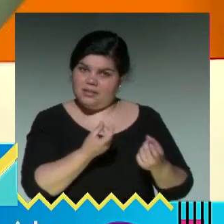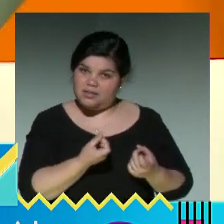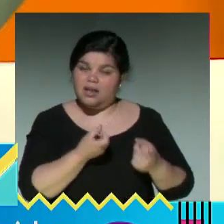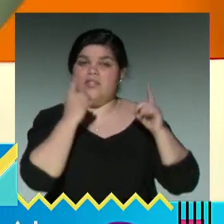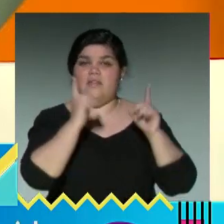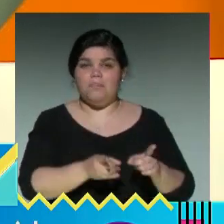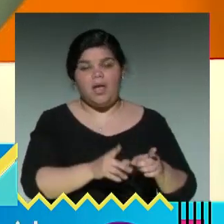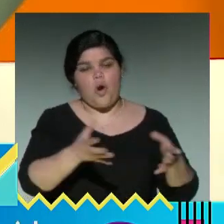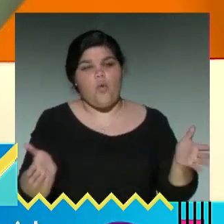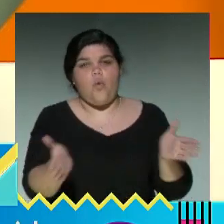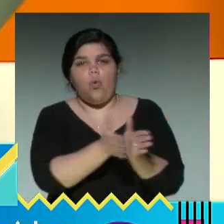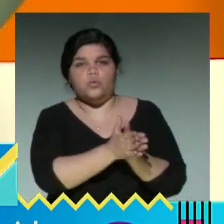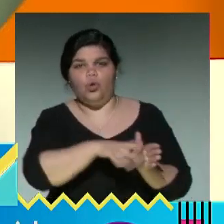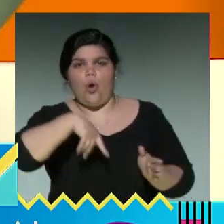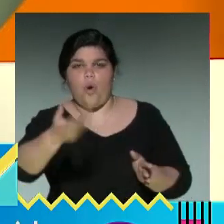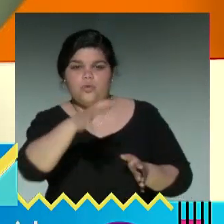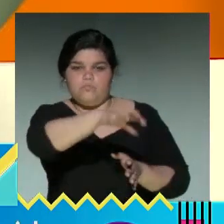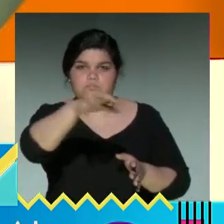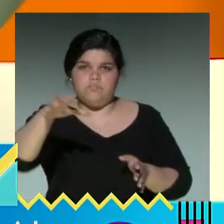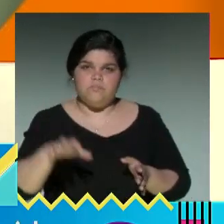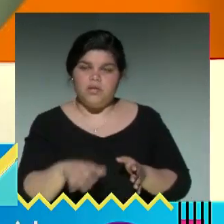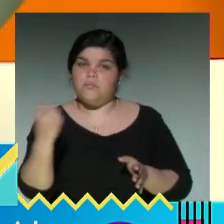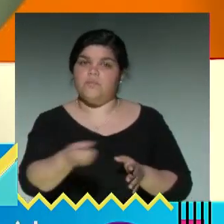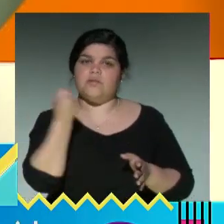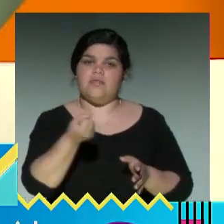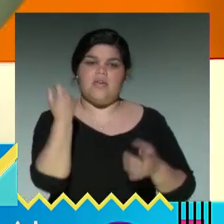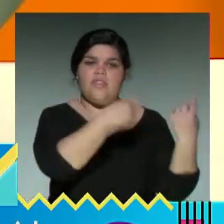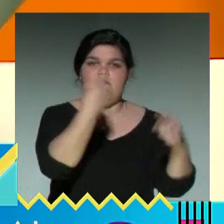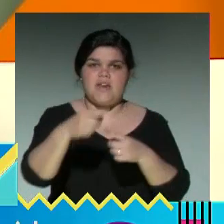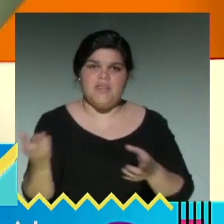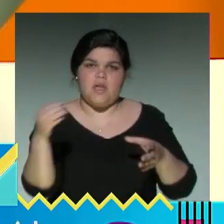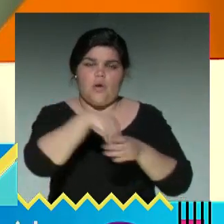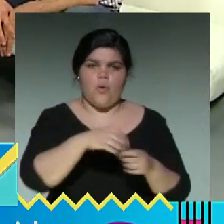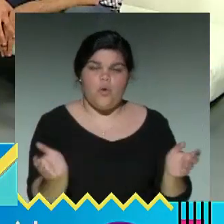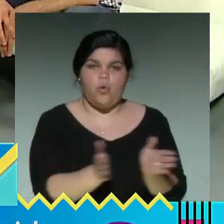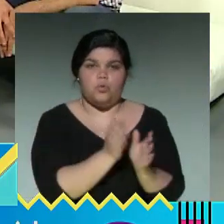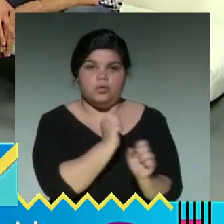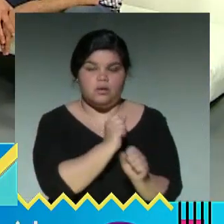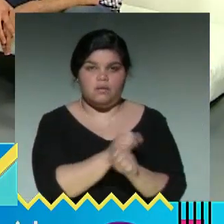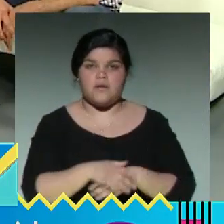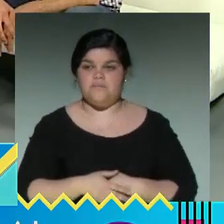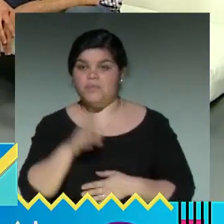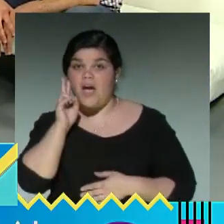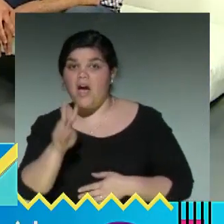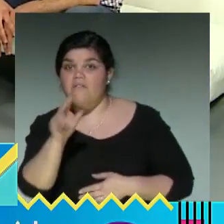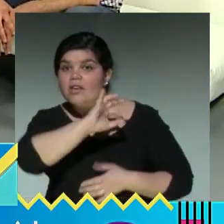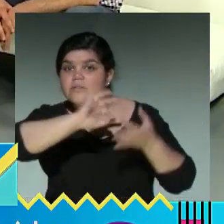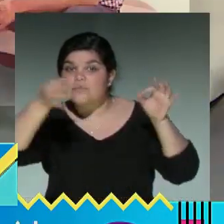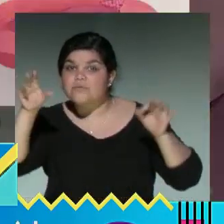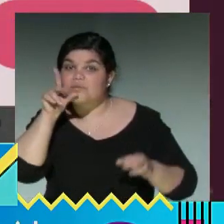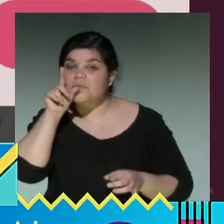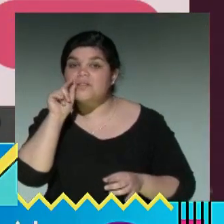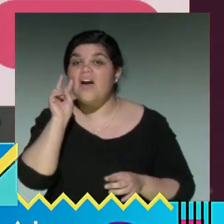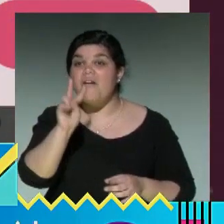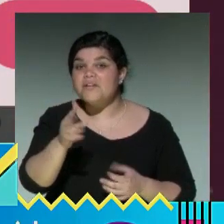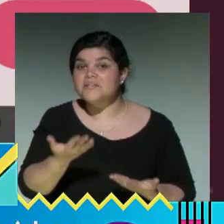otras instituciones, o sea, también poner en valor lo interinstitucional. Bien, a ver cómo se ha ido escribiendo ese